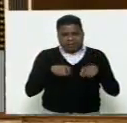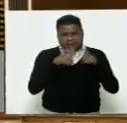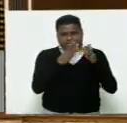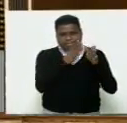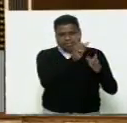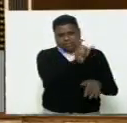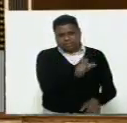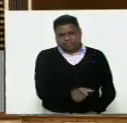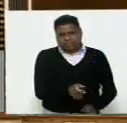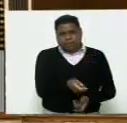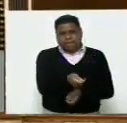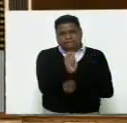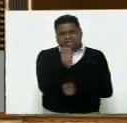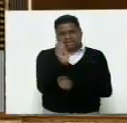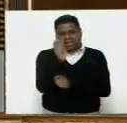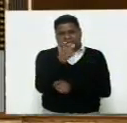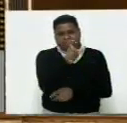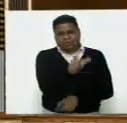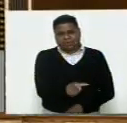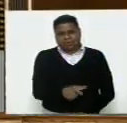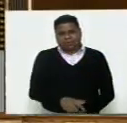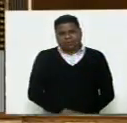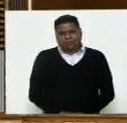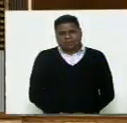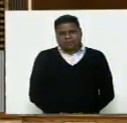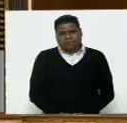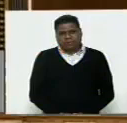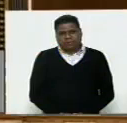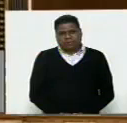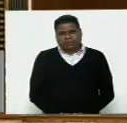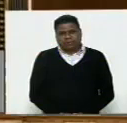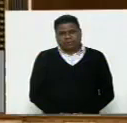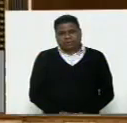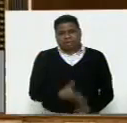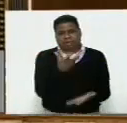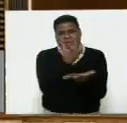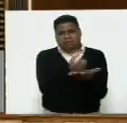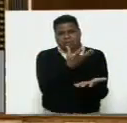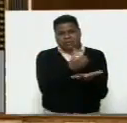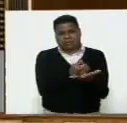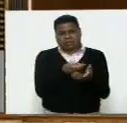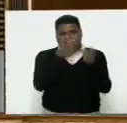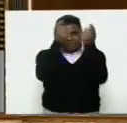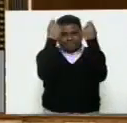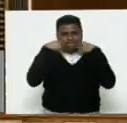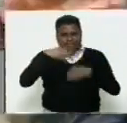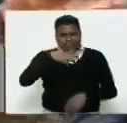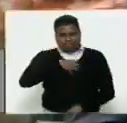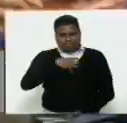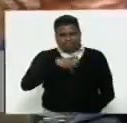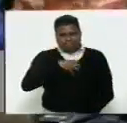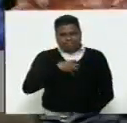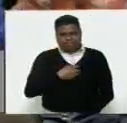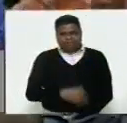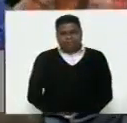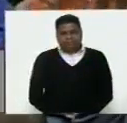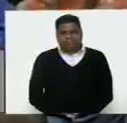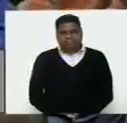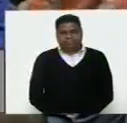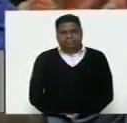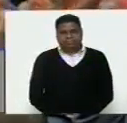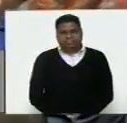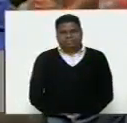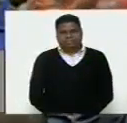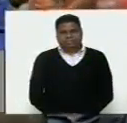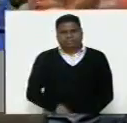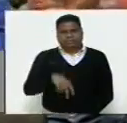campesinas y pescadoras del Estado Sucre, Mayre Castillo, que fue condecorada con la Orden Heroínas